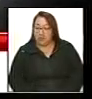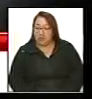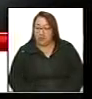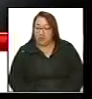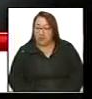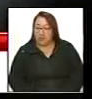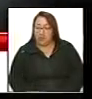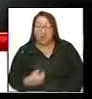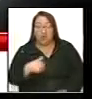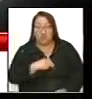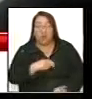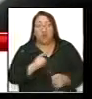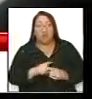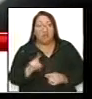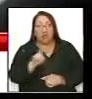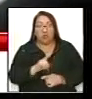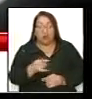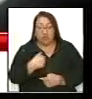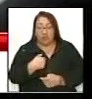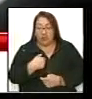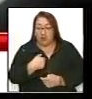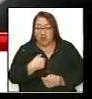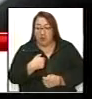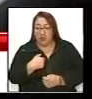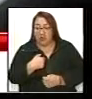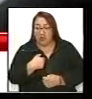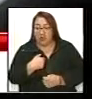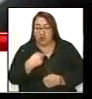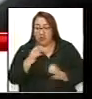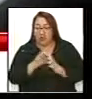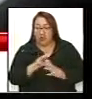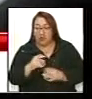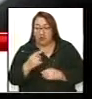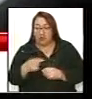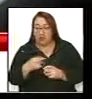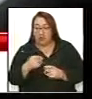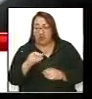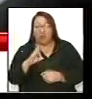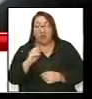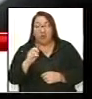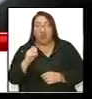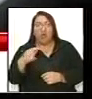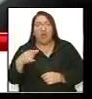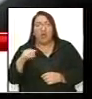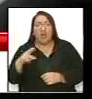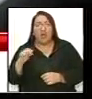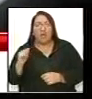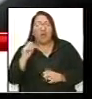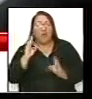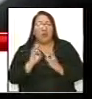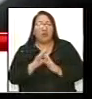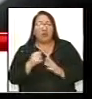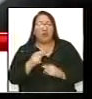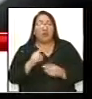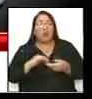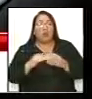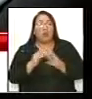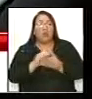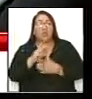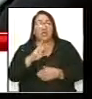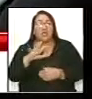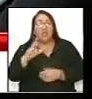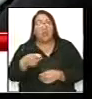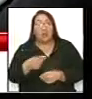nosotros somos usuarios y nosotros también somos, por ejemplo, productores de fonograma, por ejemplo, somos una comunidad de más de